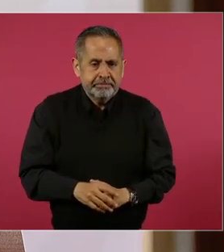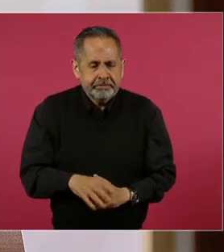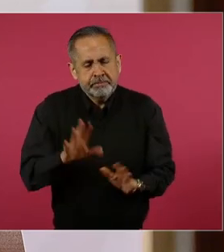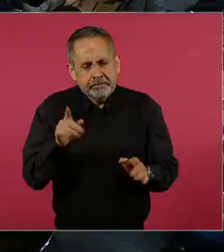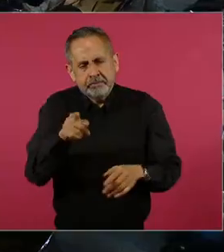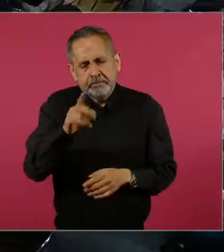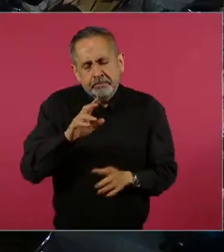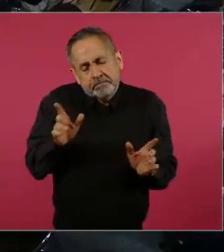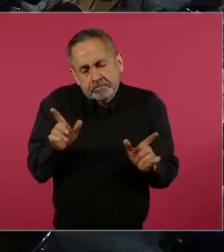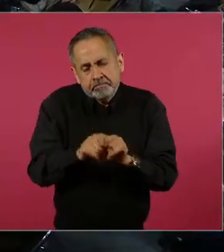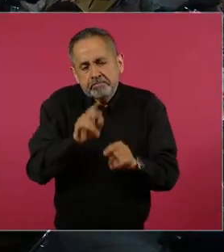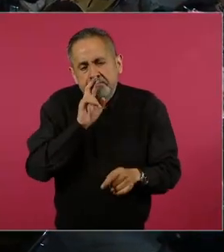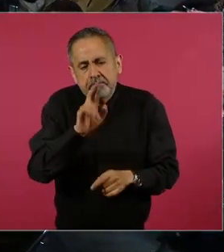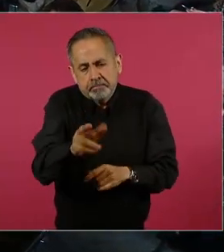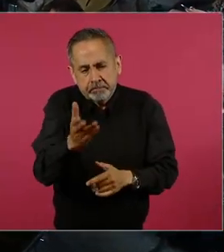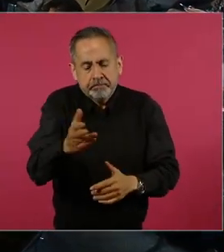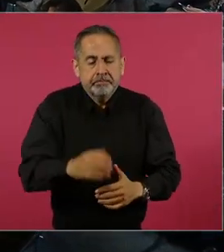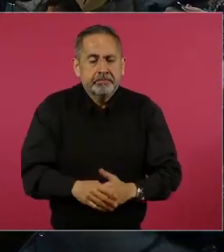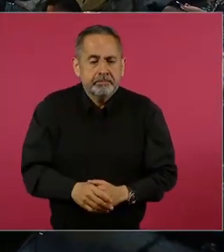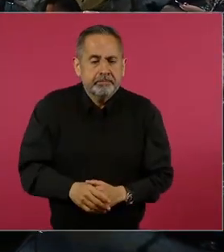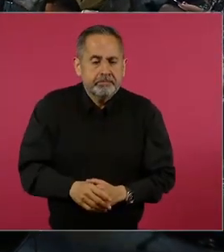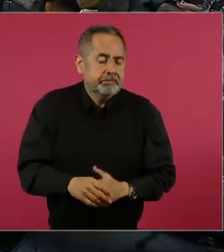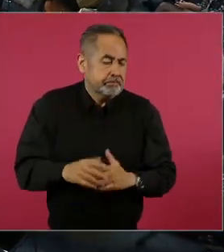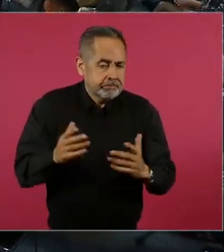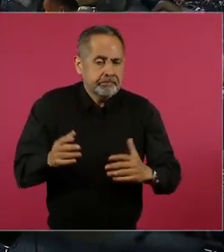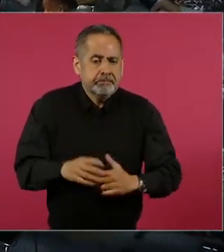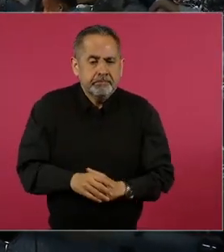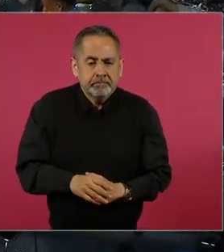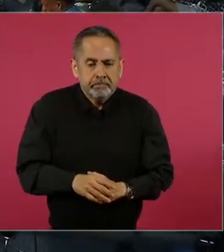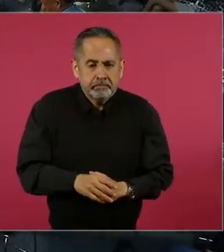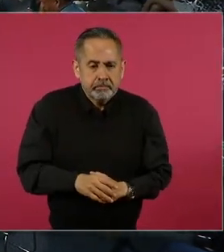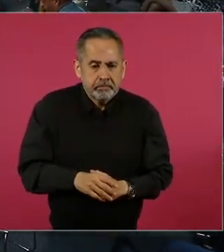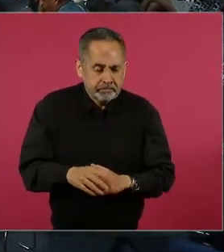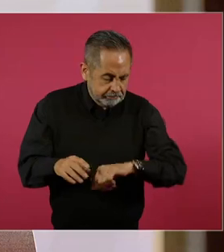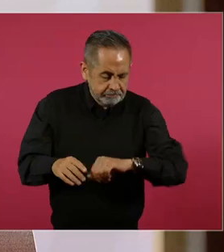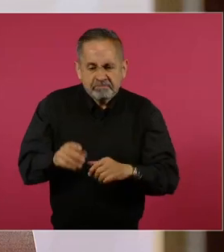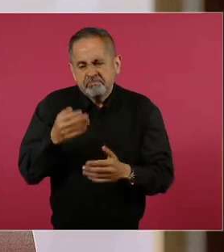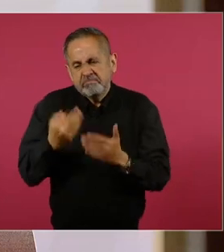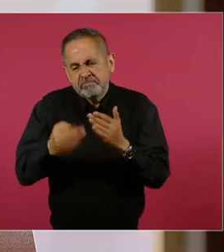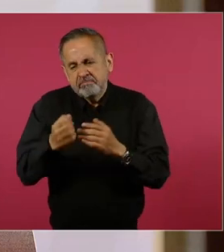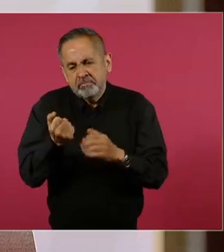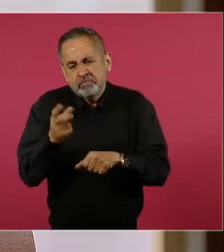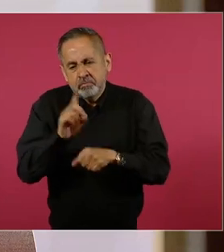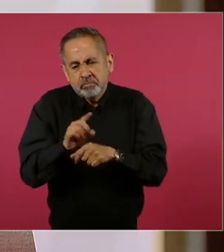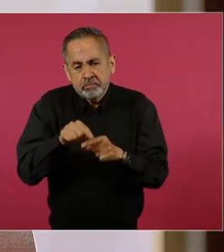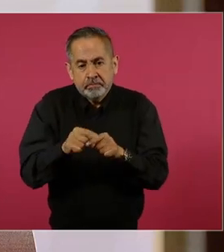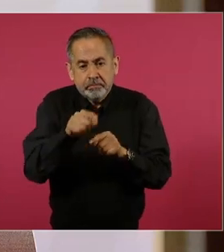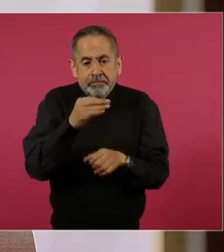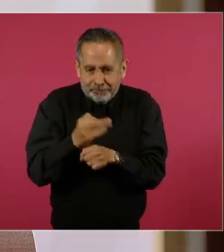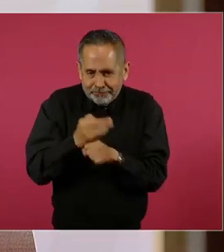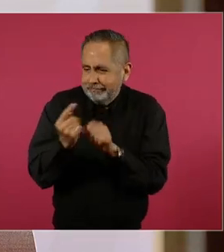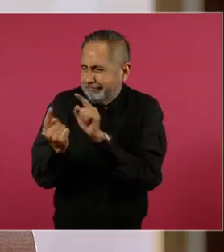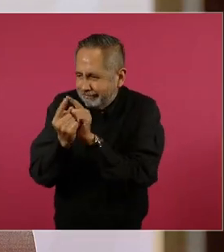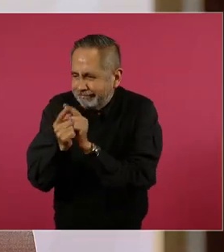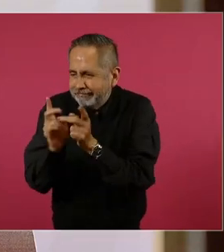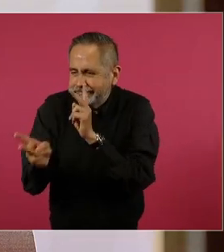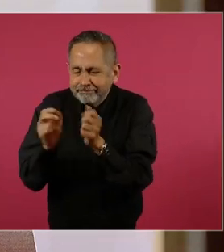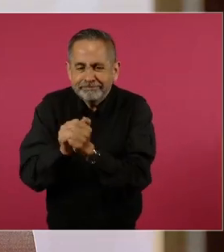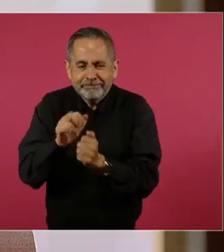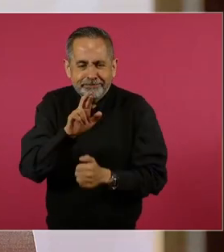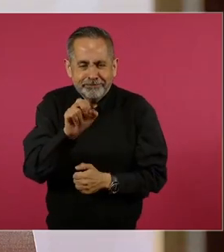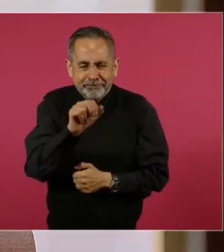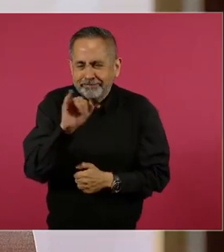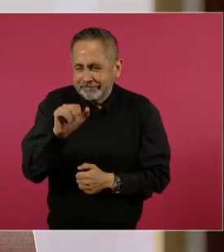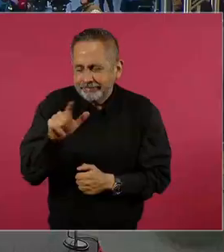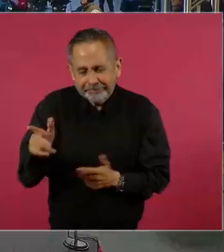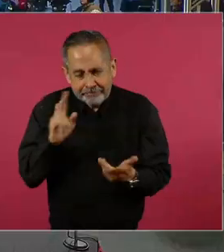Entonces, eso es lo que te puedo decir. Y todavía nos quedan unos días, hay que ver a Rosa Isela. Precisamente